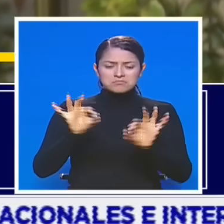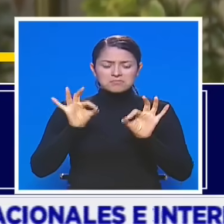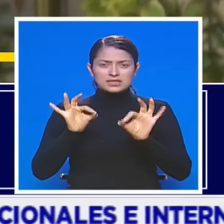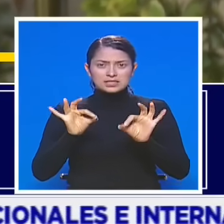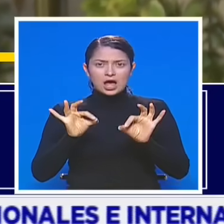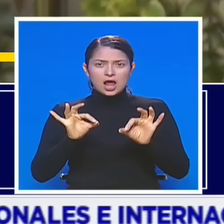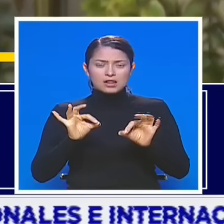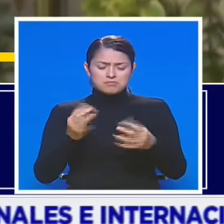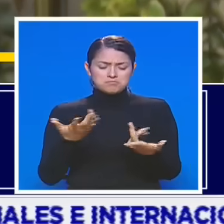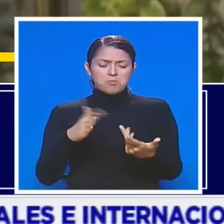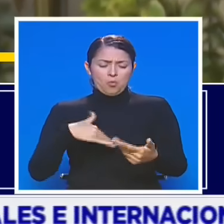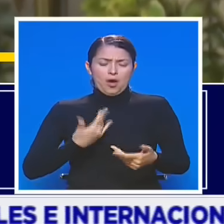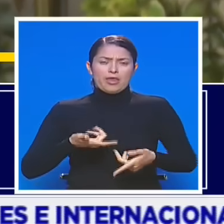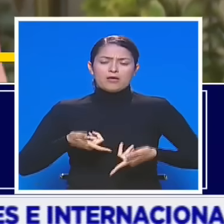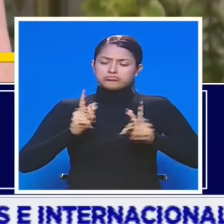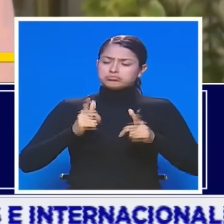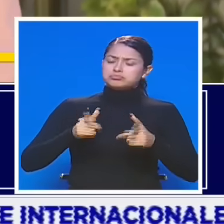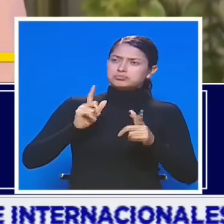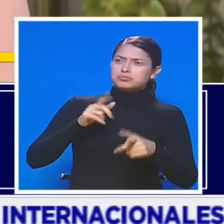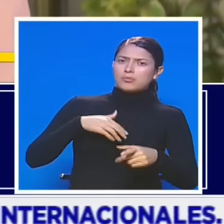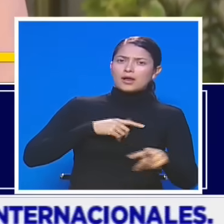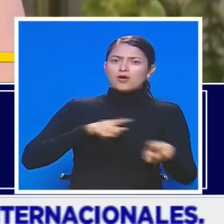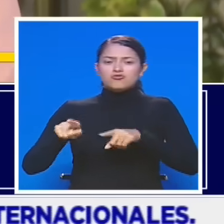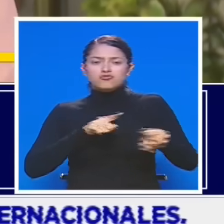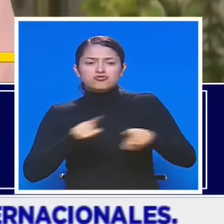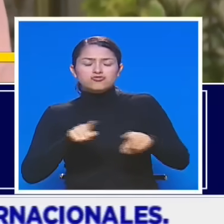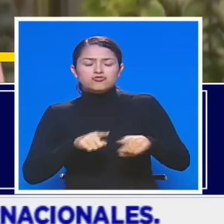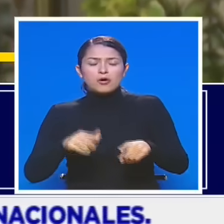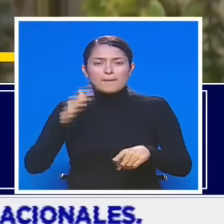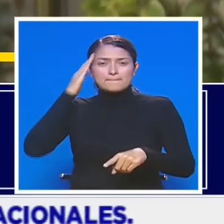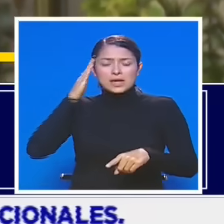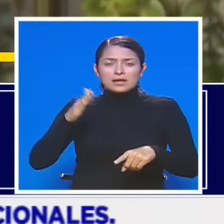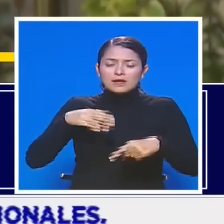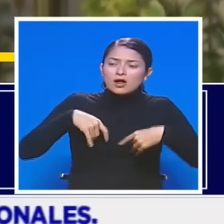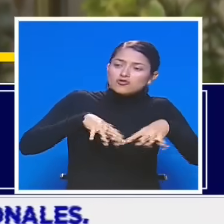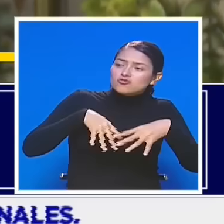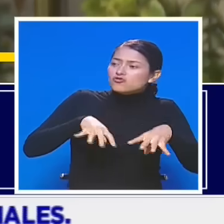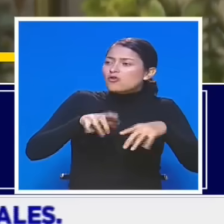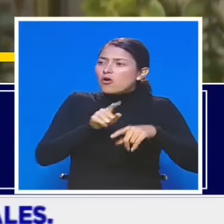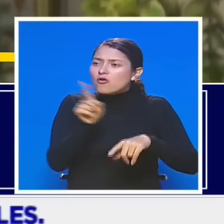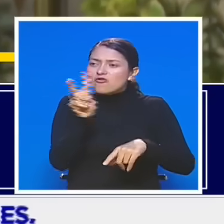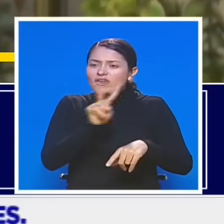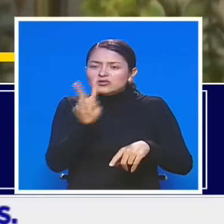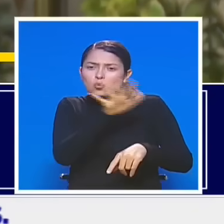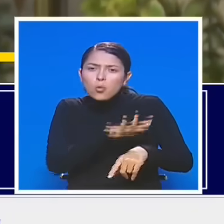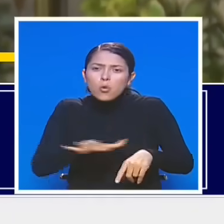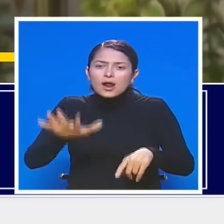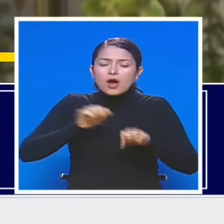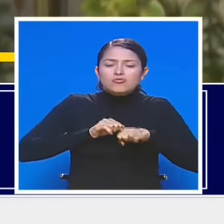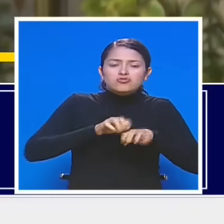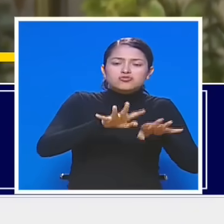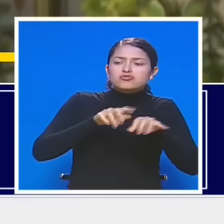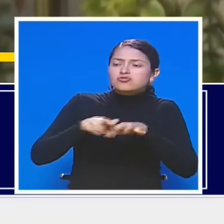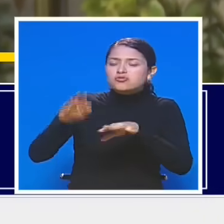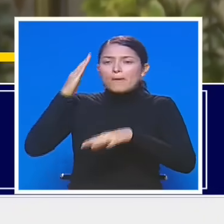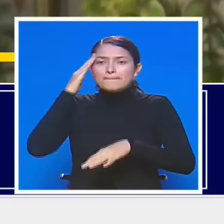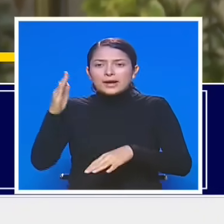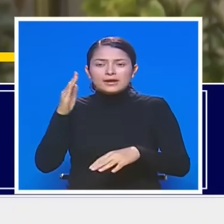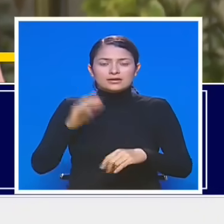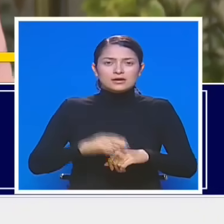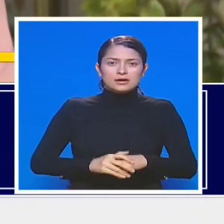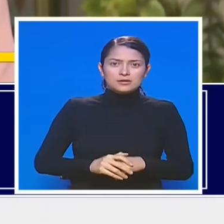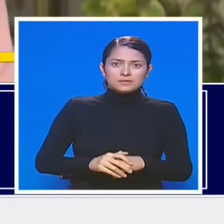la Constitución, para movilizar nuestra Fuerza Armada Nacional Bolivariana en todo el territorio nacional, para